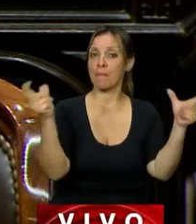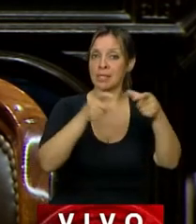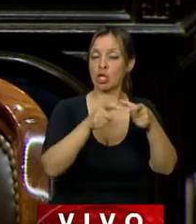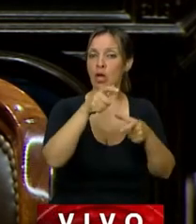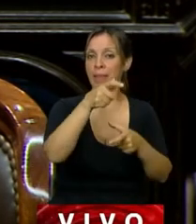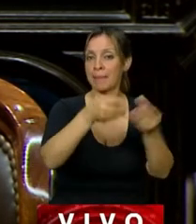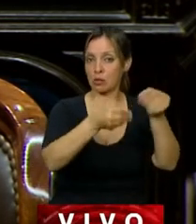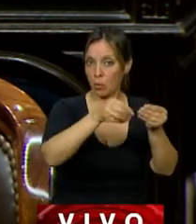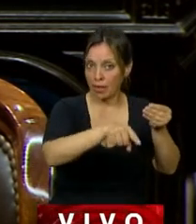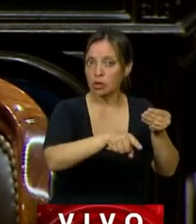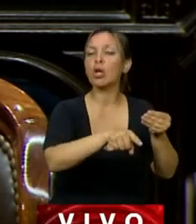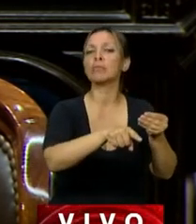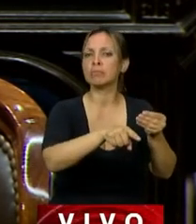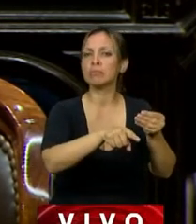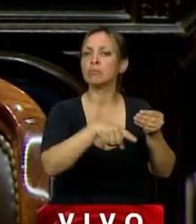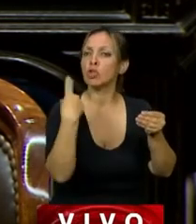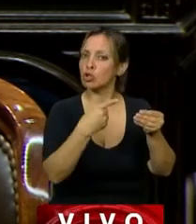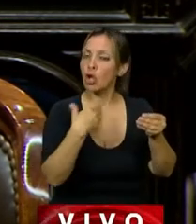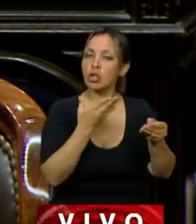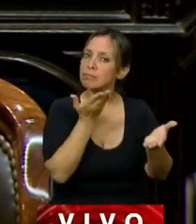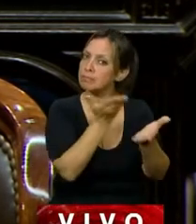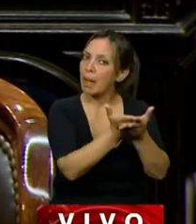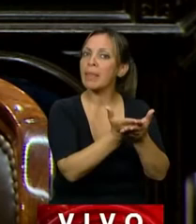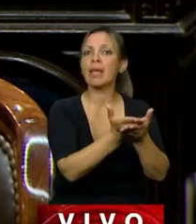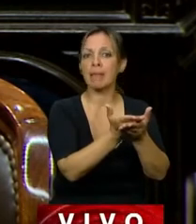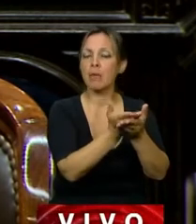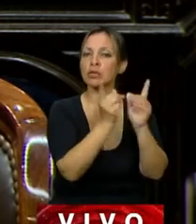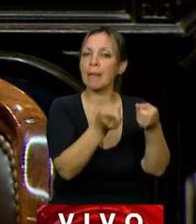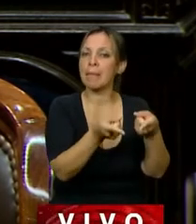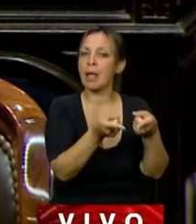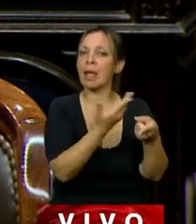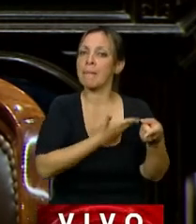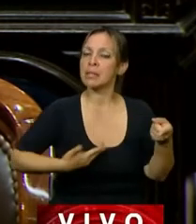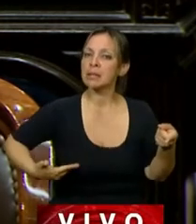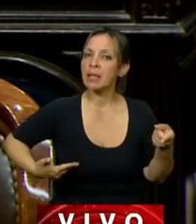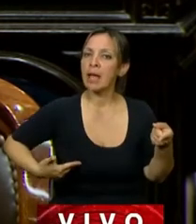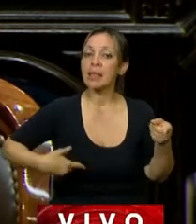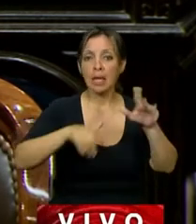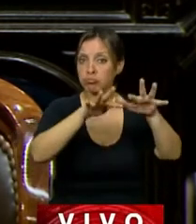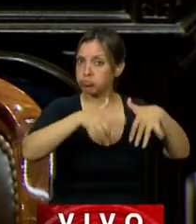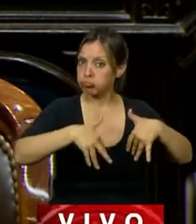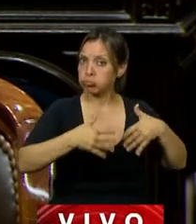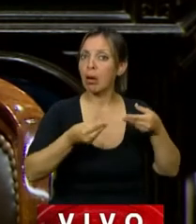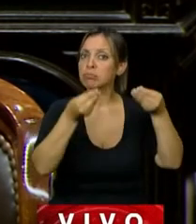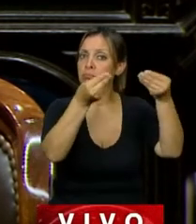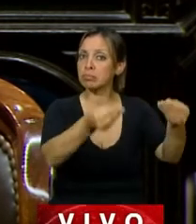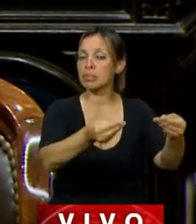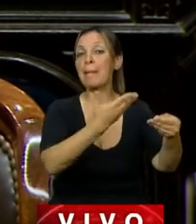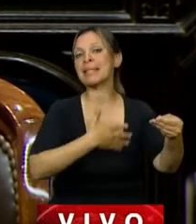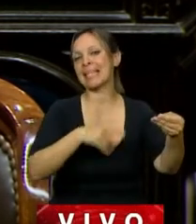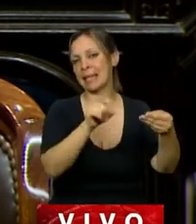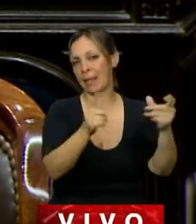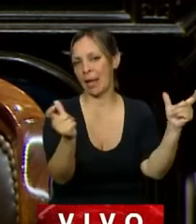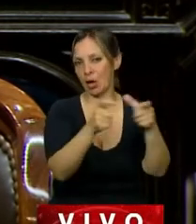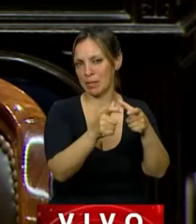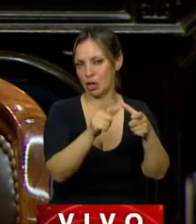de Presupuesto instamos al presidente por nota al presidente de la comisión,